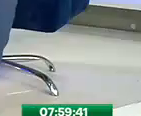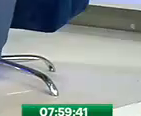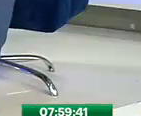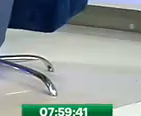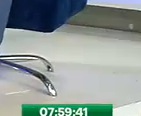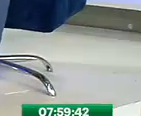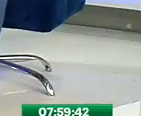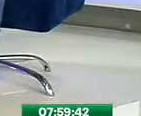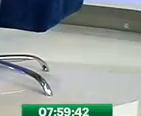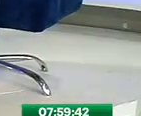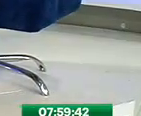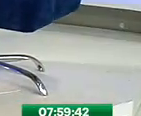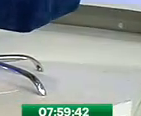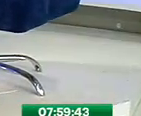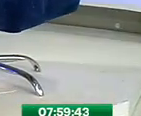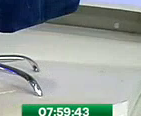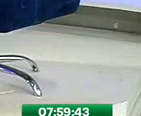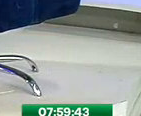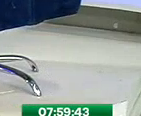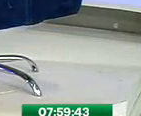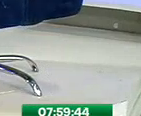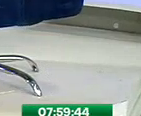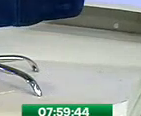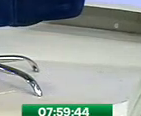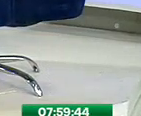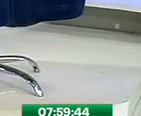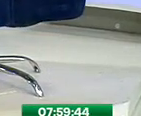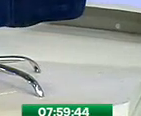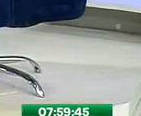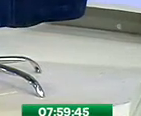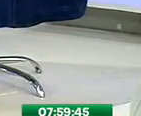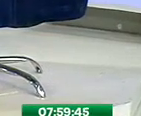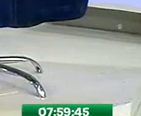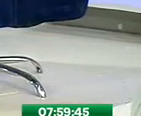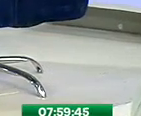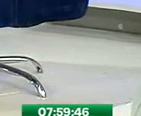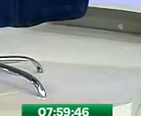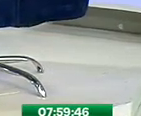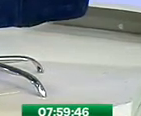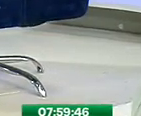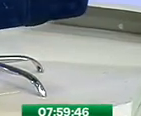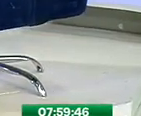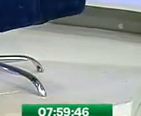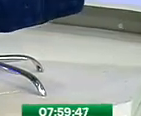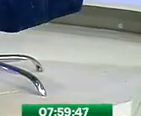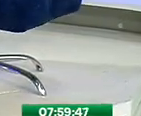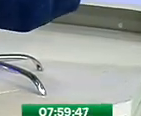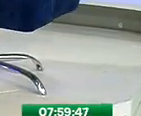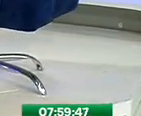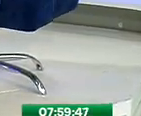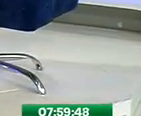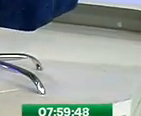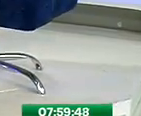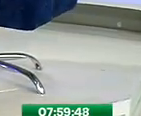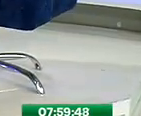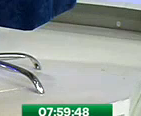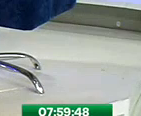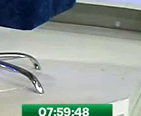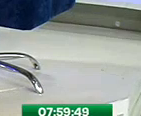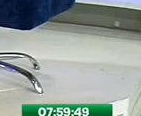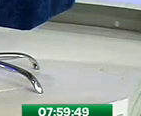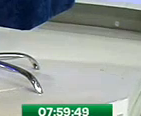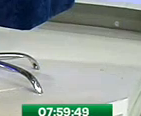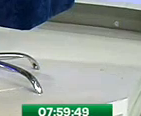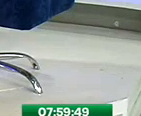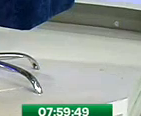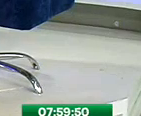la final de la noticia primera emisión y también se va otra semana más, mi querida Luz. Así es, agradecemos a Dios en todo caso estar con vida y poder